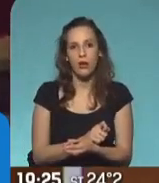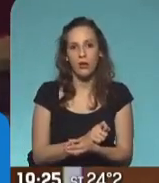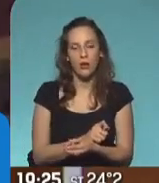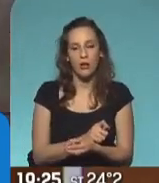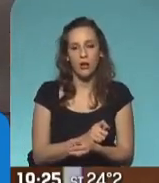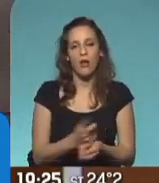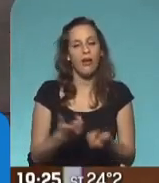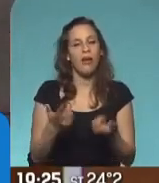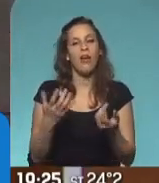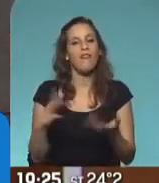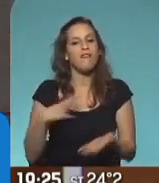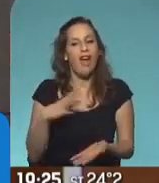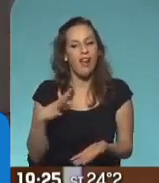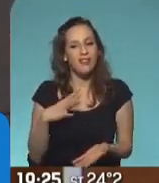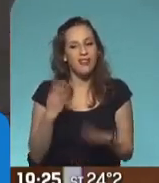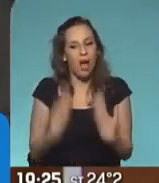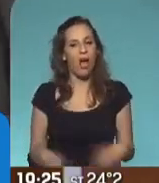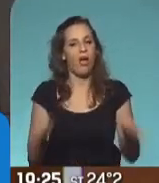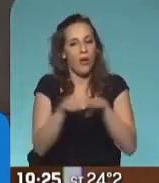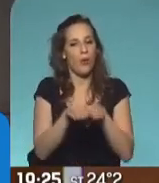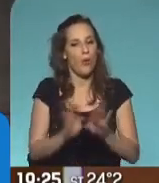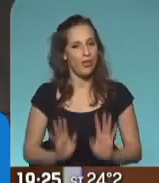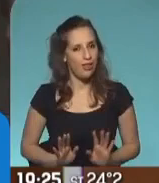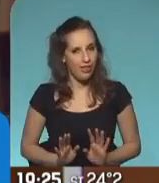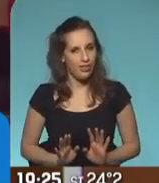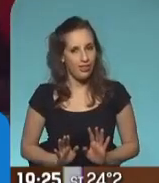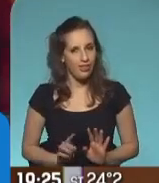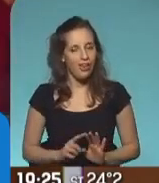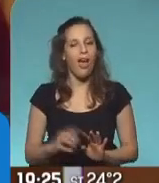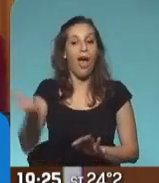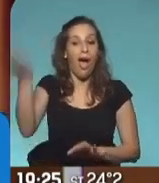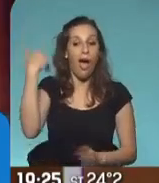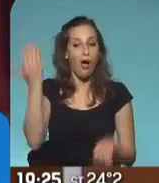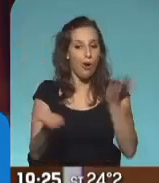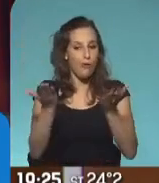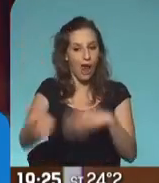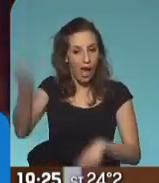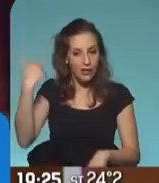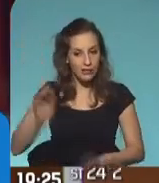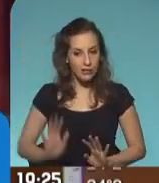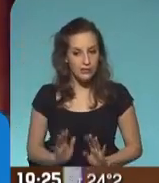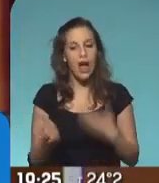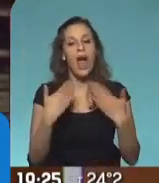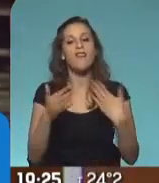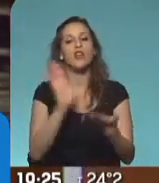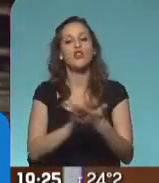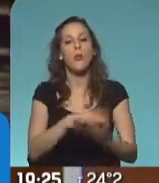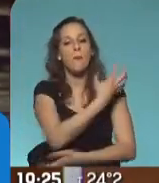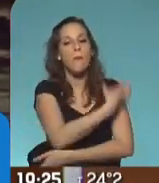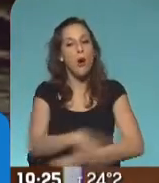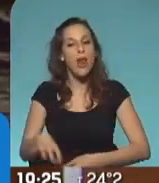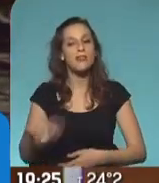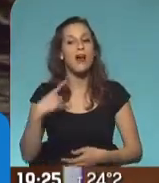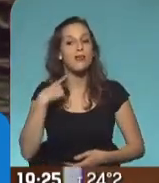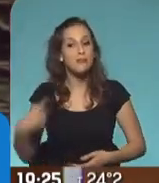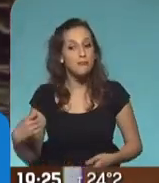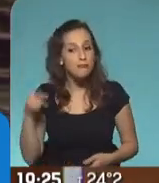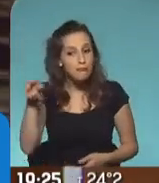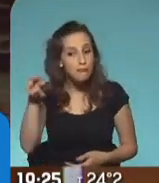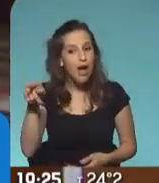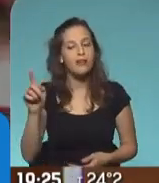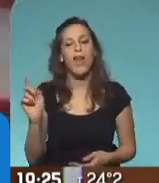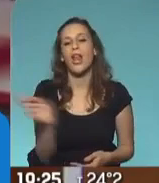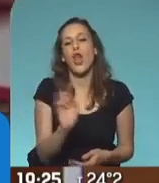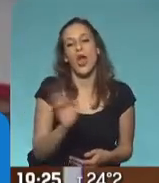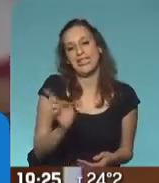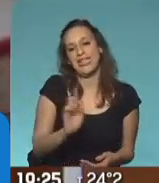de igualdad con relación a lo que fueron los parámetros históricos de Europa. Cuando hablamos de pobreza en España, no son necesariamente los niveles